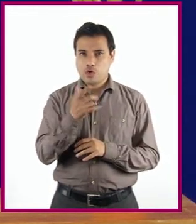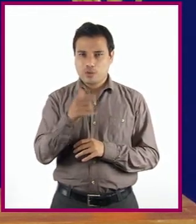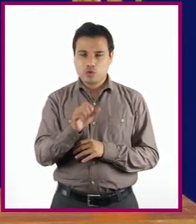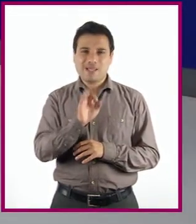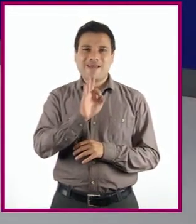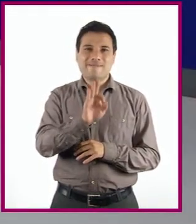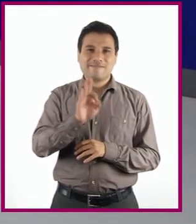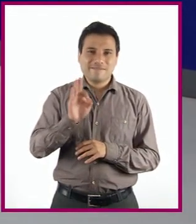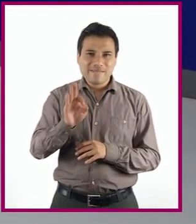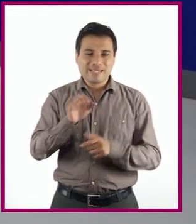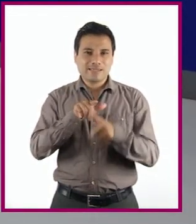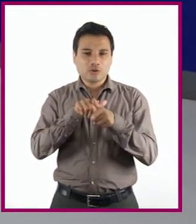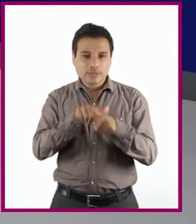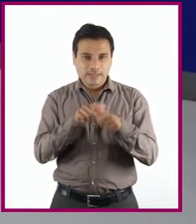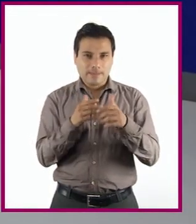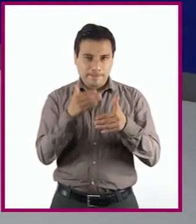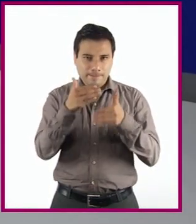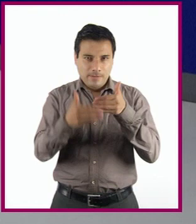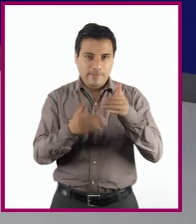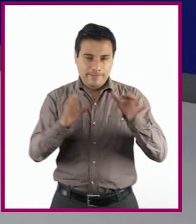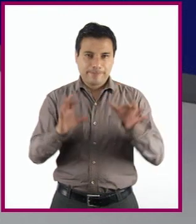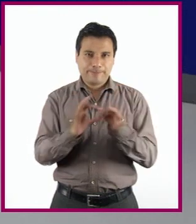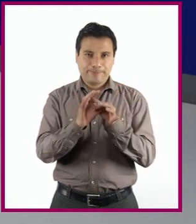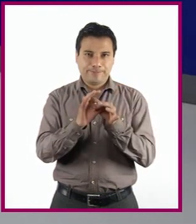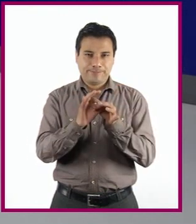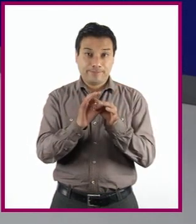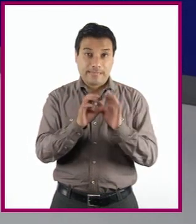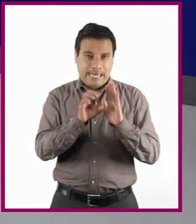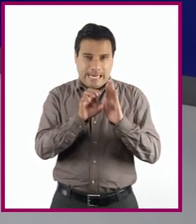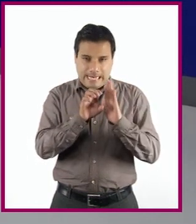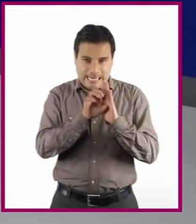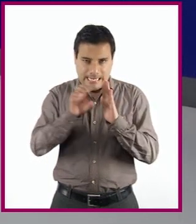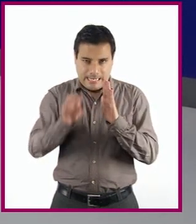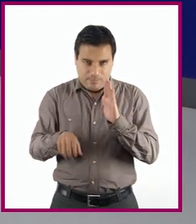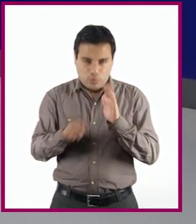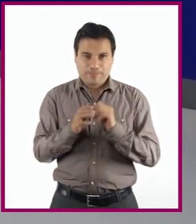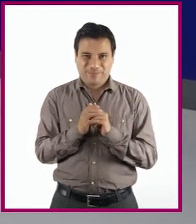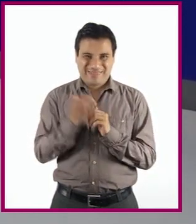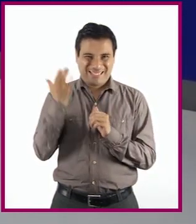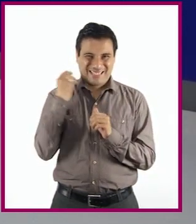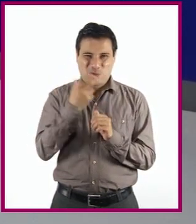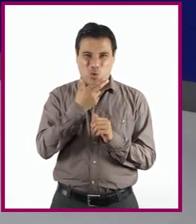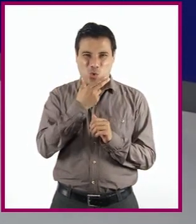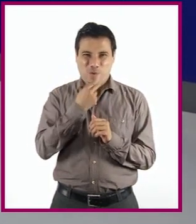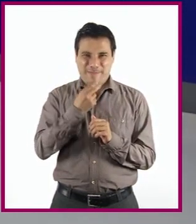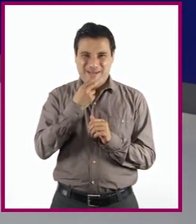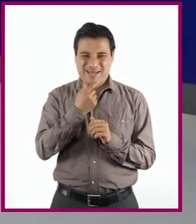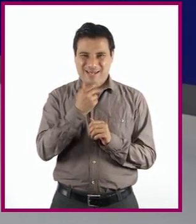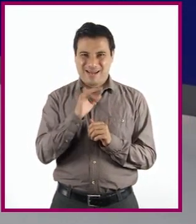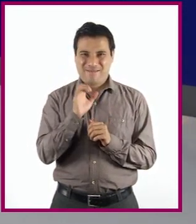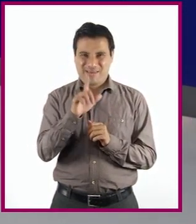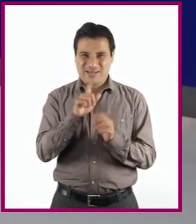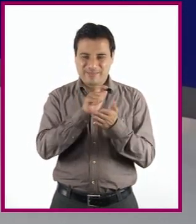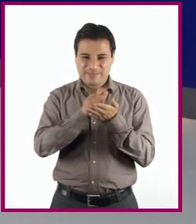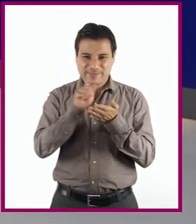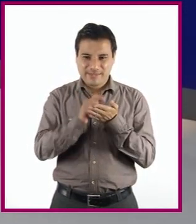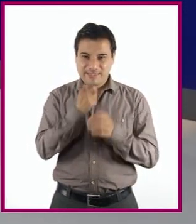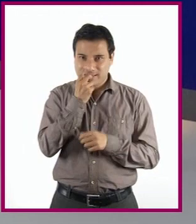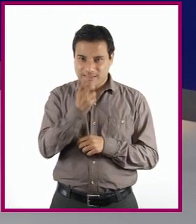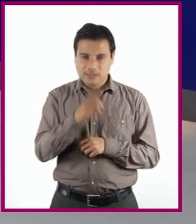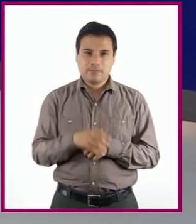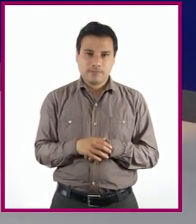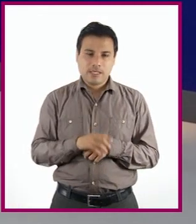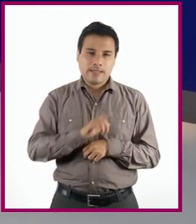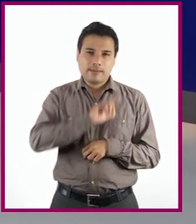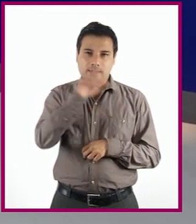o continuidad de acontecimientos. Cuando en la autobiografía de Gabriel García Márquez dice después, ya con 4